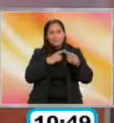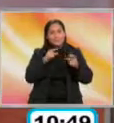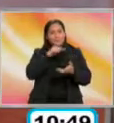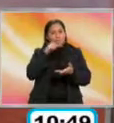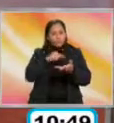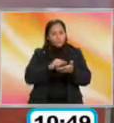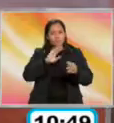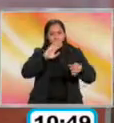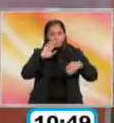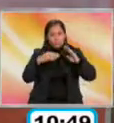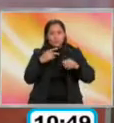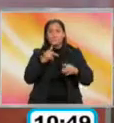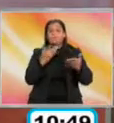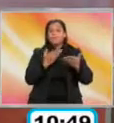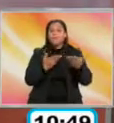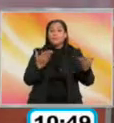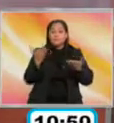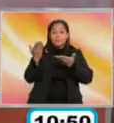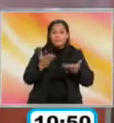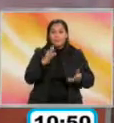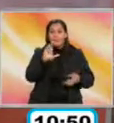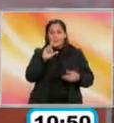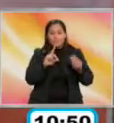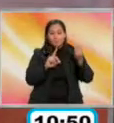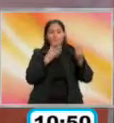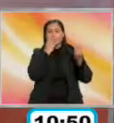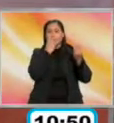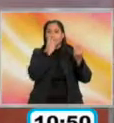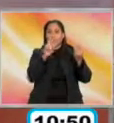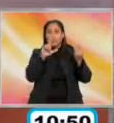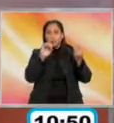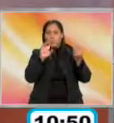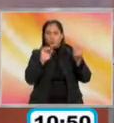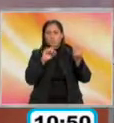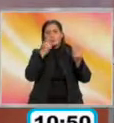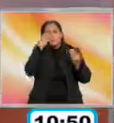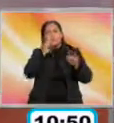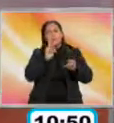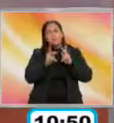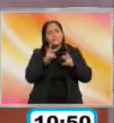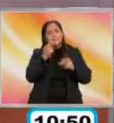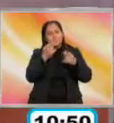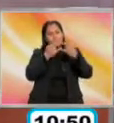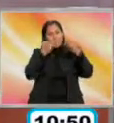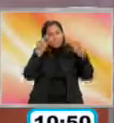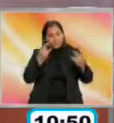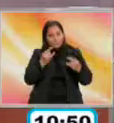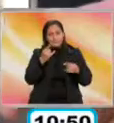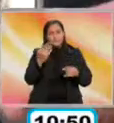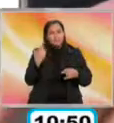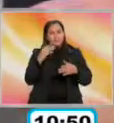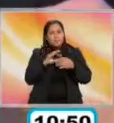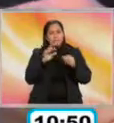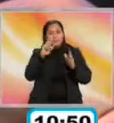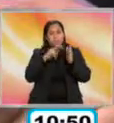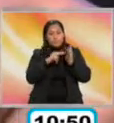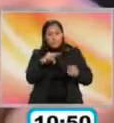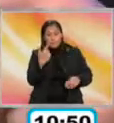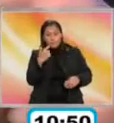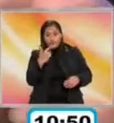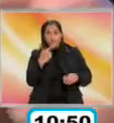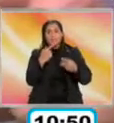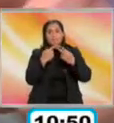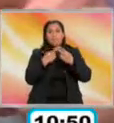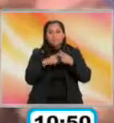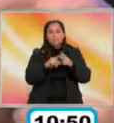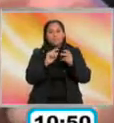partes del mundo. Pero ahora vienes con este disco que es Lobo. Y para platicar de esta historia, que mencionamos que en el 2012 empieza